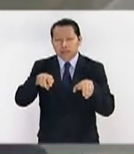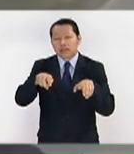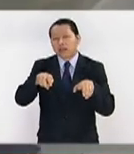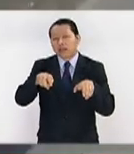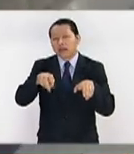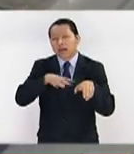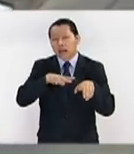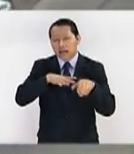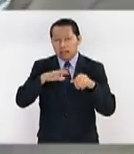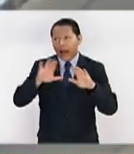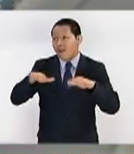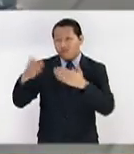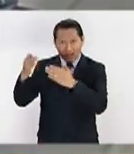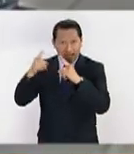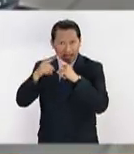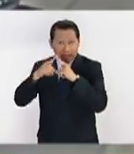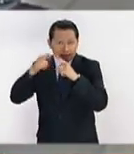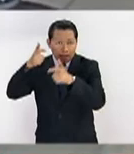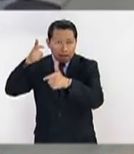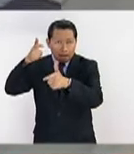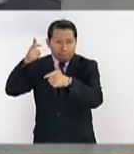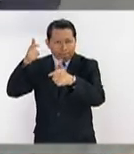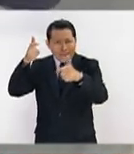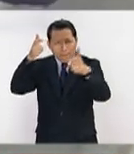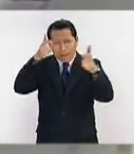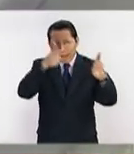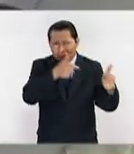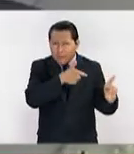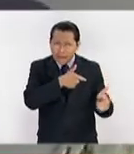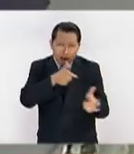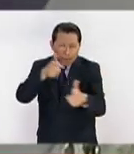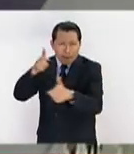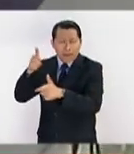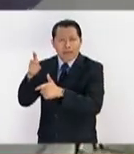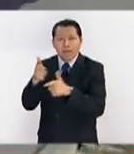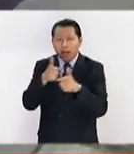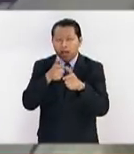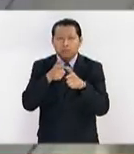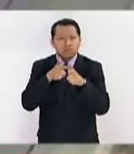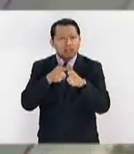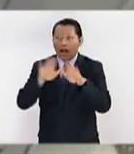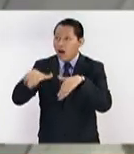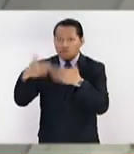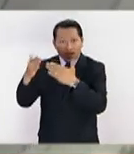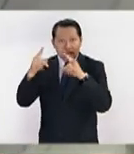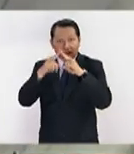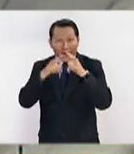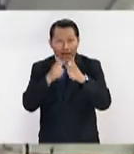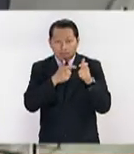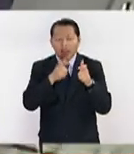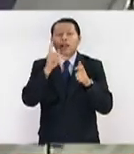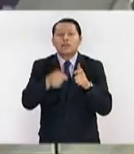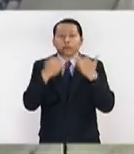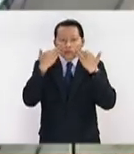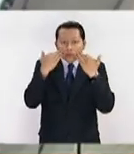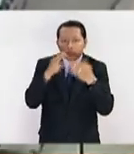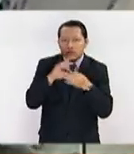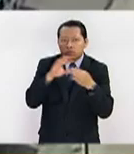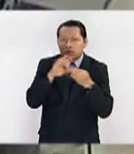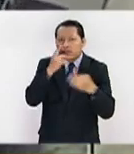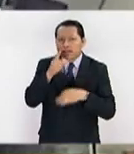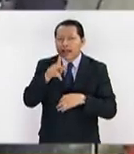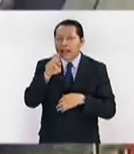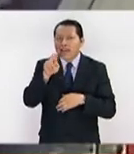desde afuera de la iglesia, entró al edificio y siguió disparando. Funcionarios y testigos dijeron que Kelly parecía